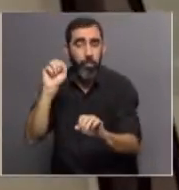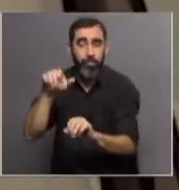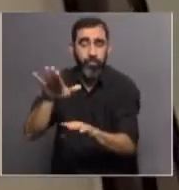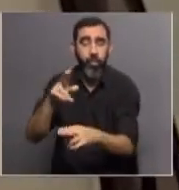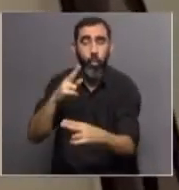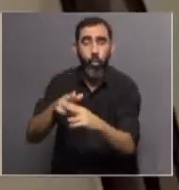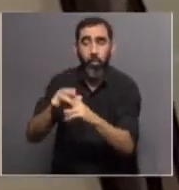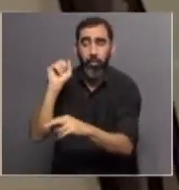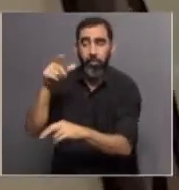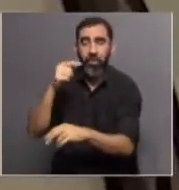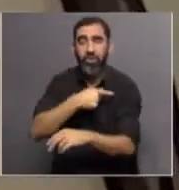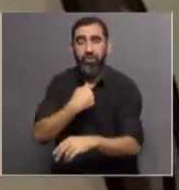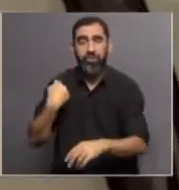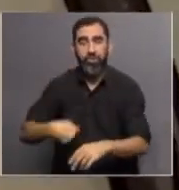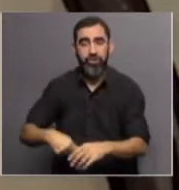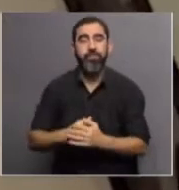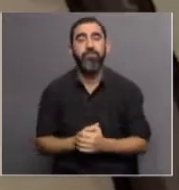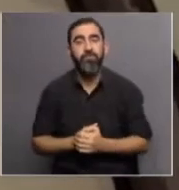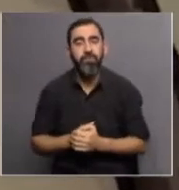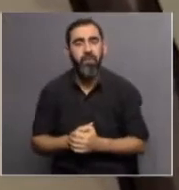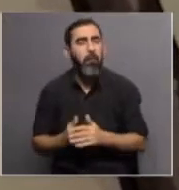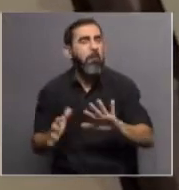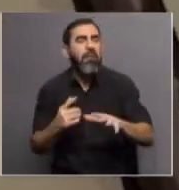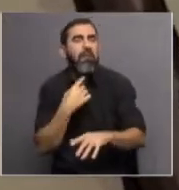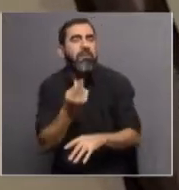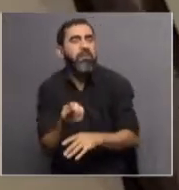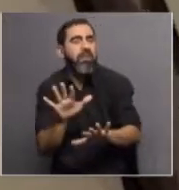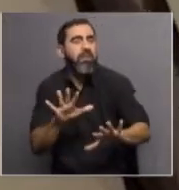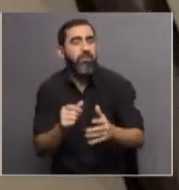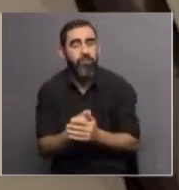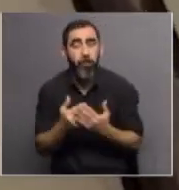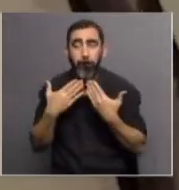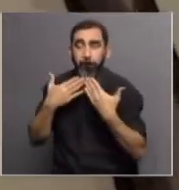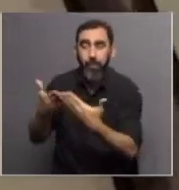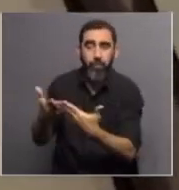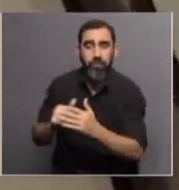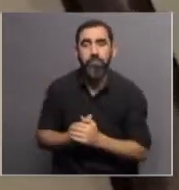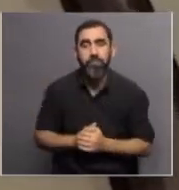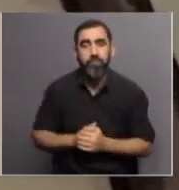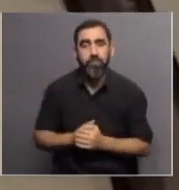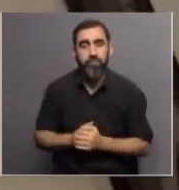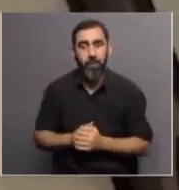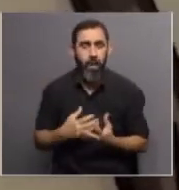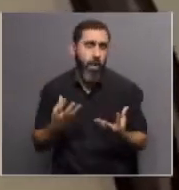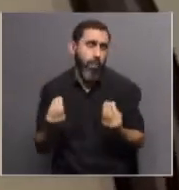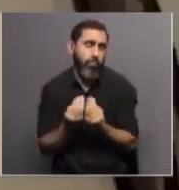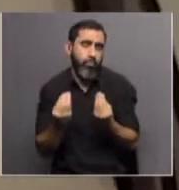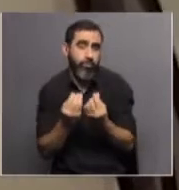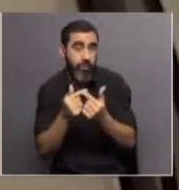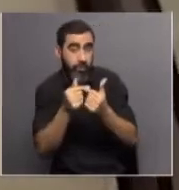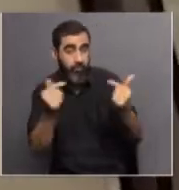los científicos chinos. ¿Y eso para qué sirve?, preguntó Analía. Para muchas